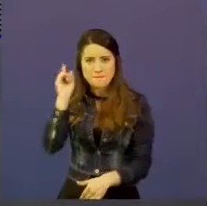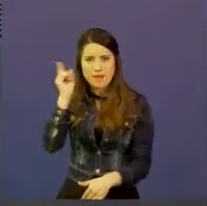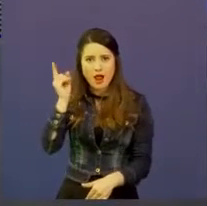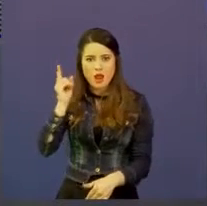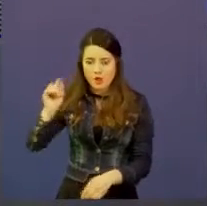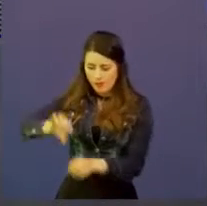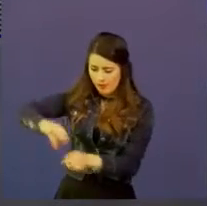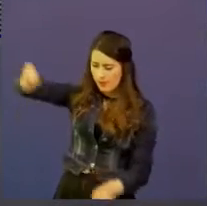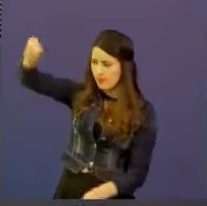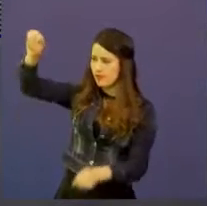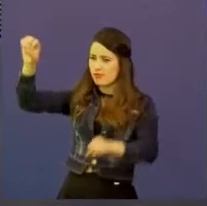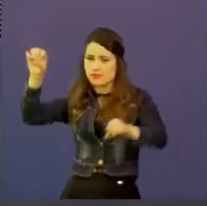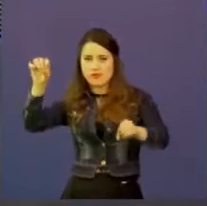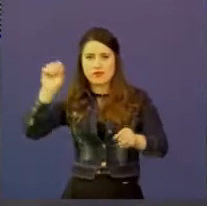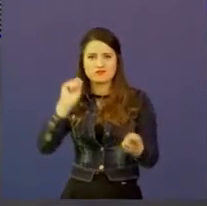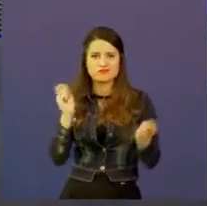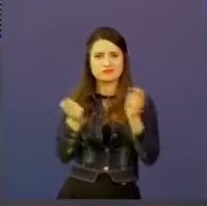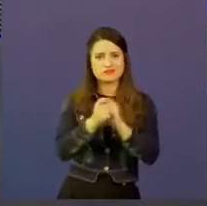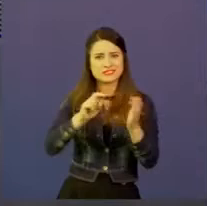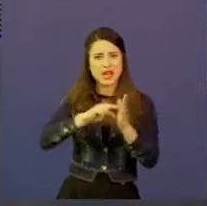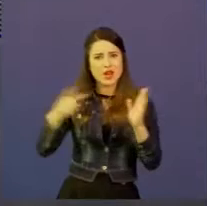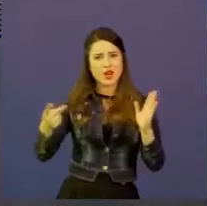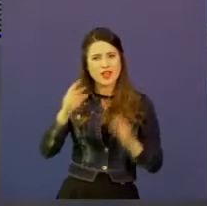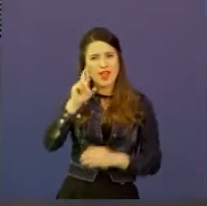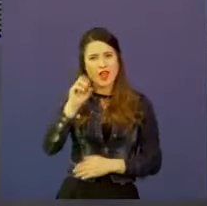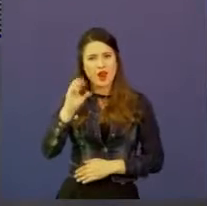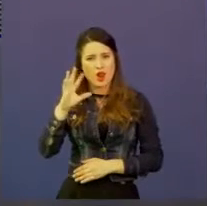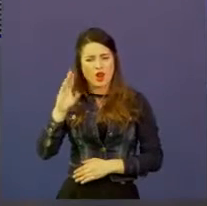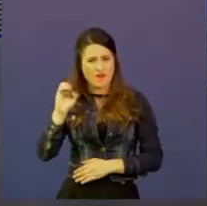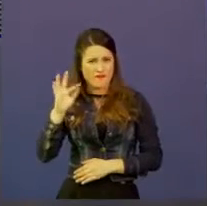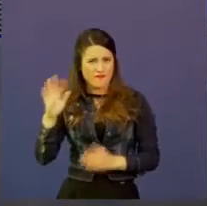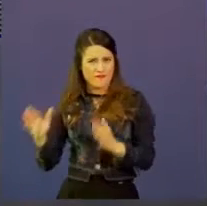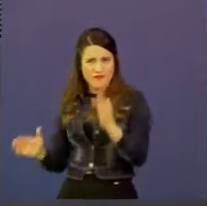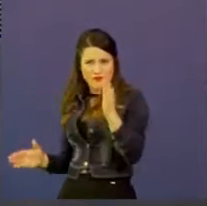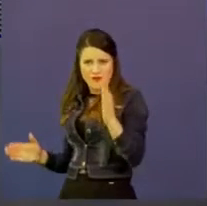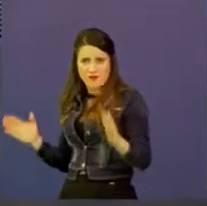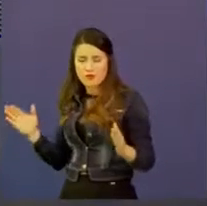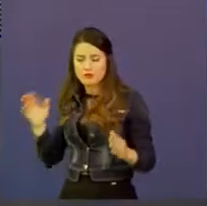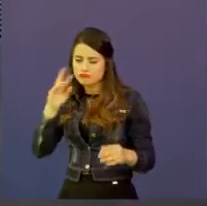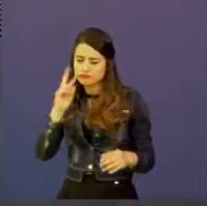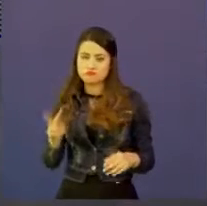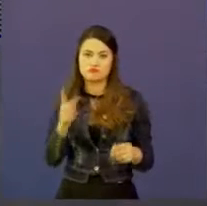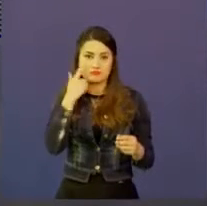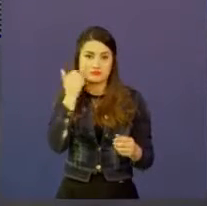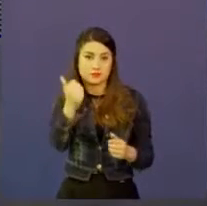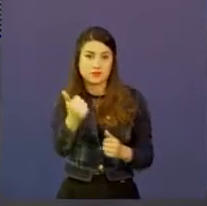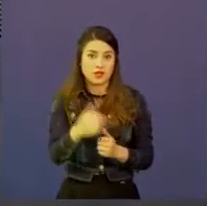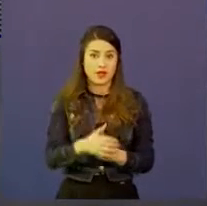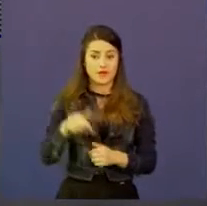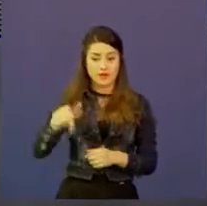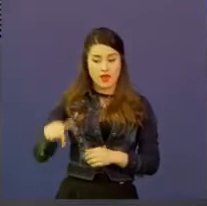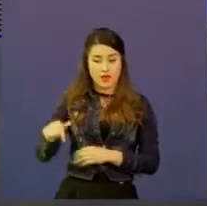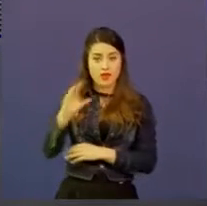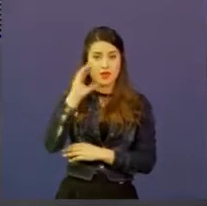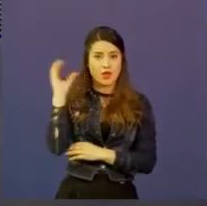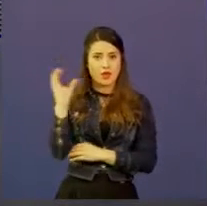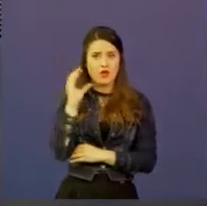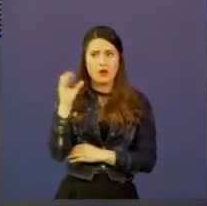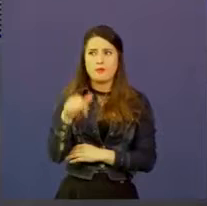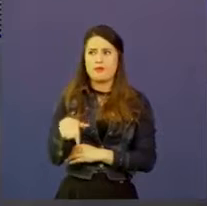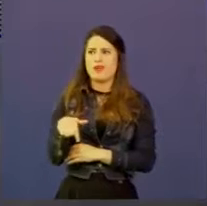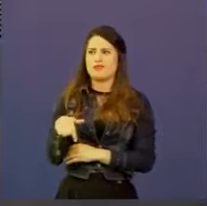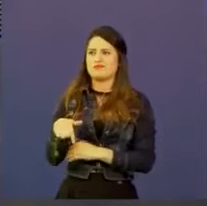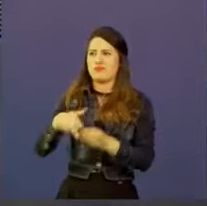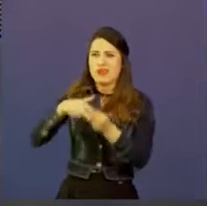porque realmente lo que se trata en este espacio de Educa Digital es que podamos ver todas las herramientas que tiene el país, que son libres,